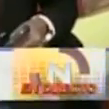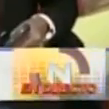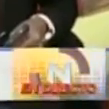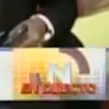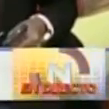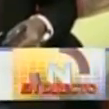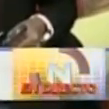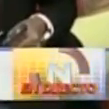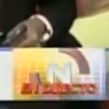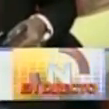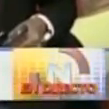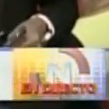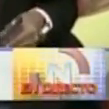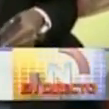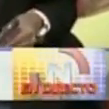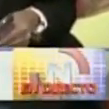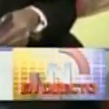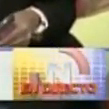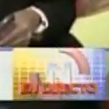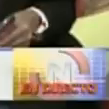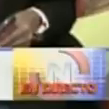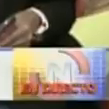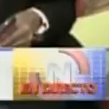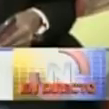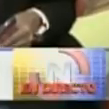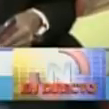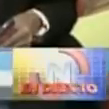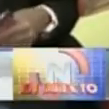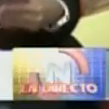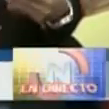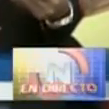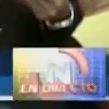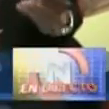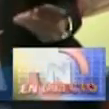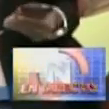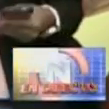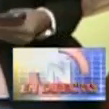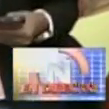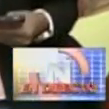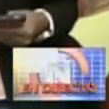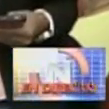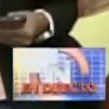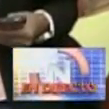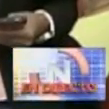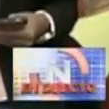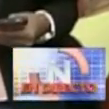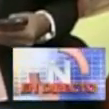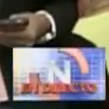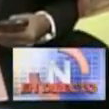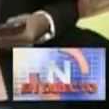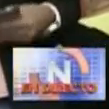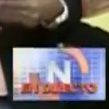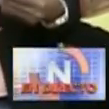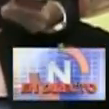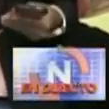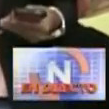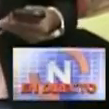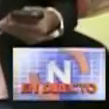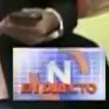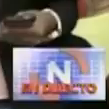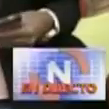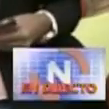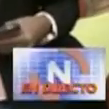la partida física del comandante eterno, hoy viernes 10 de marzo han llegado sus amigos y compañeros de lucha para compartir